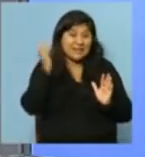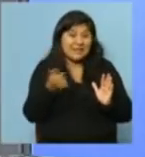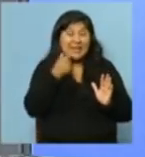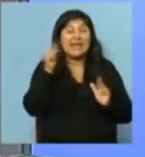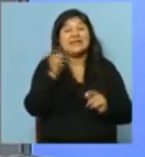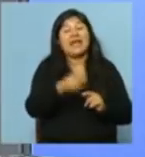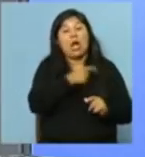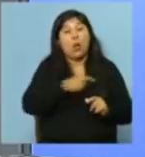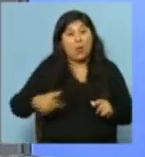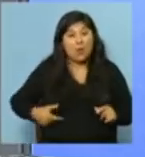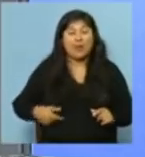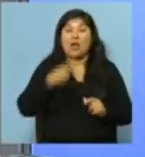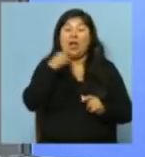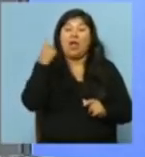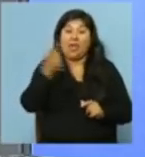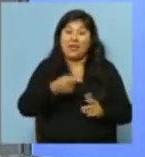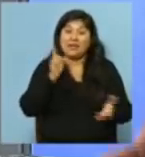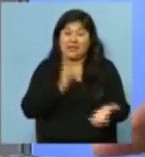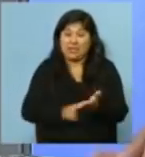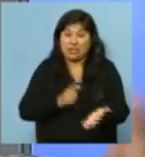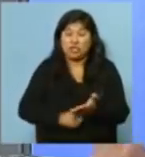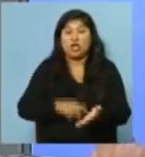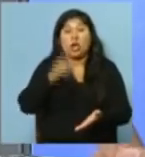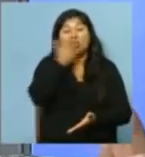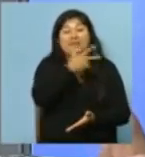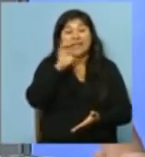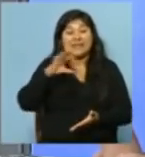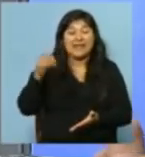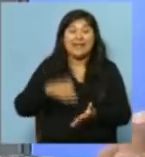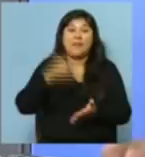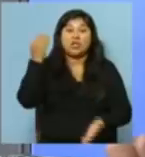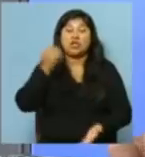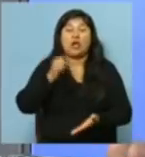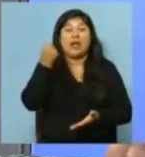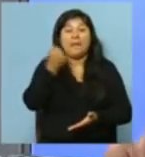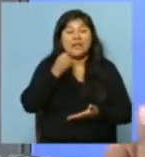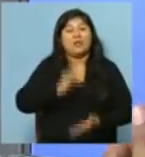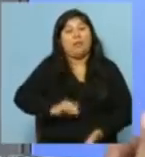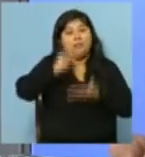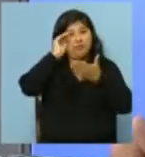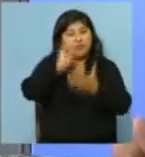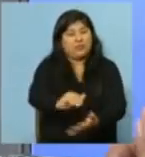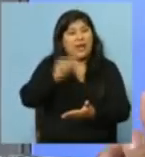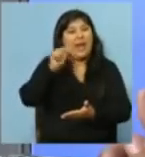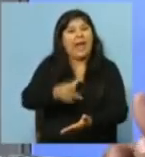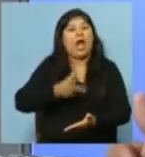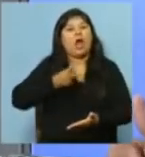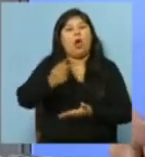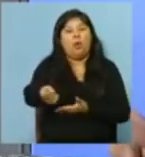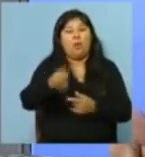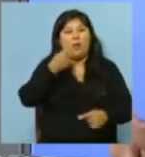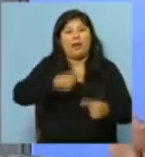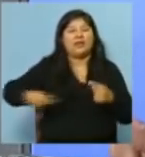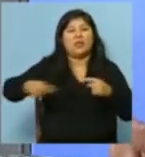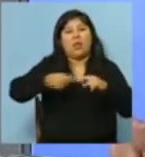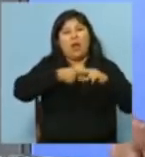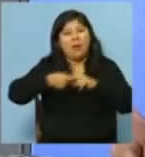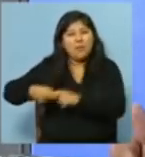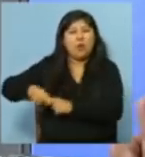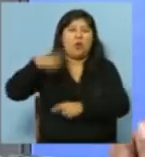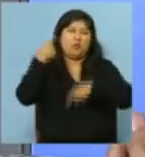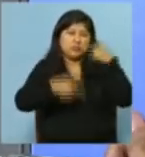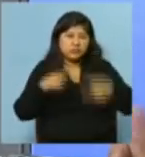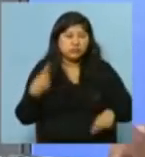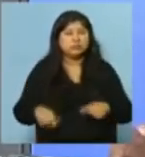gobernador toma la decisión de invertir 300 millones de pesos en la compra de maquinaria para vialidad este está claro las cosas que se pudieron hacer